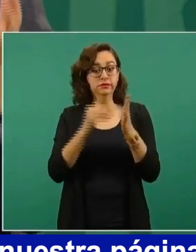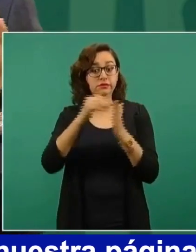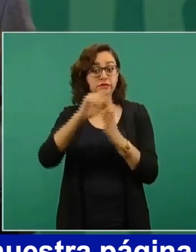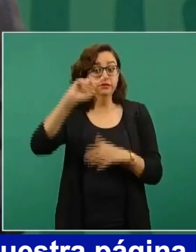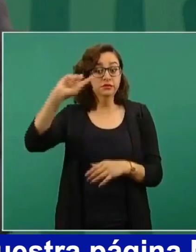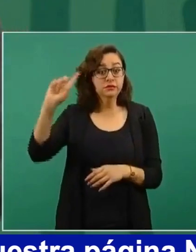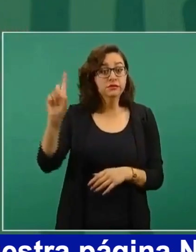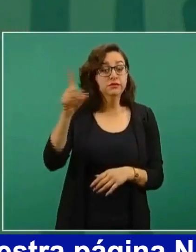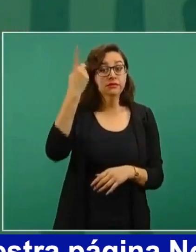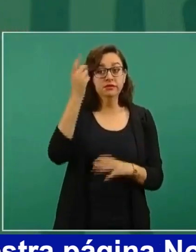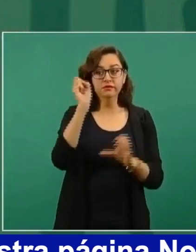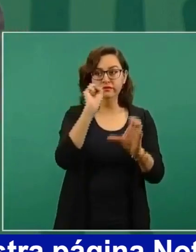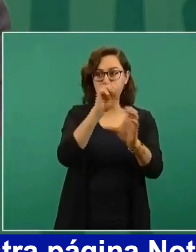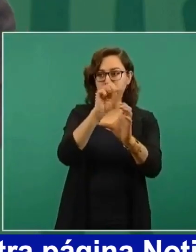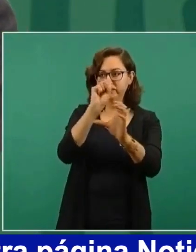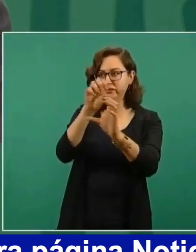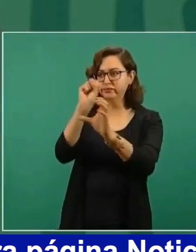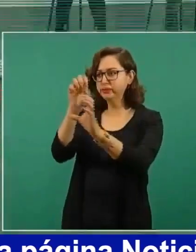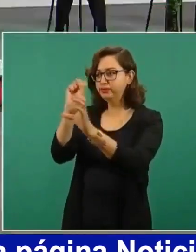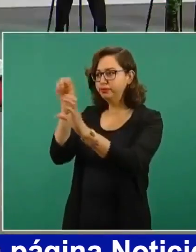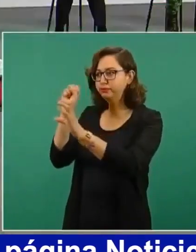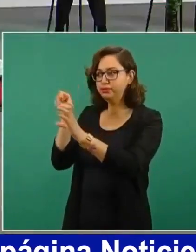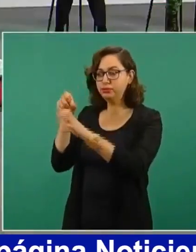Pero todo esto se origina